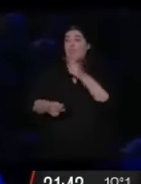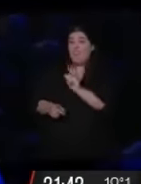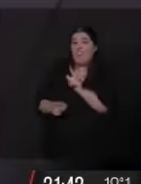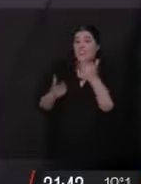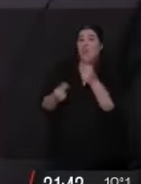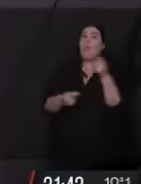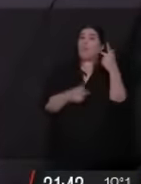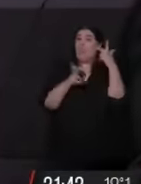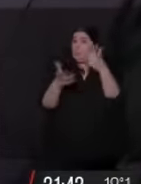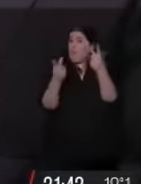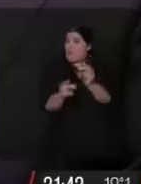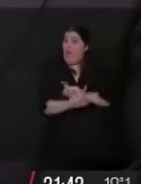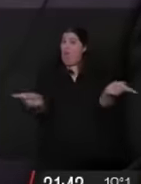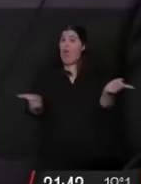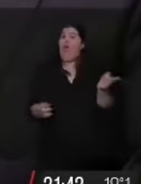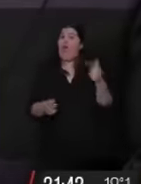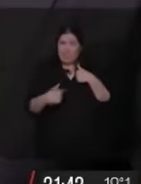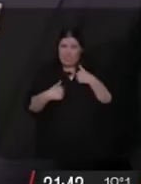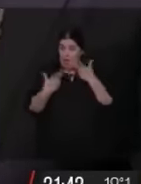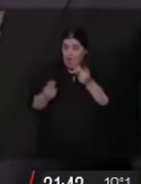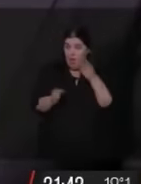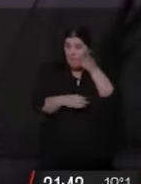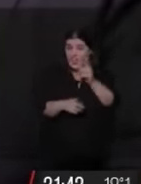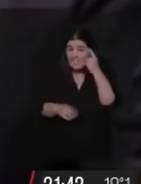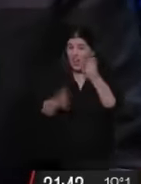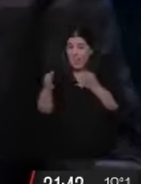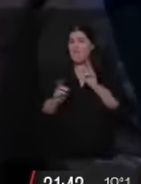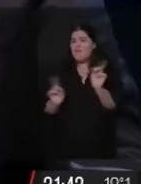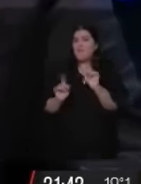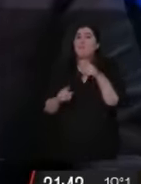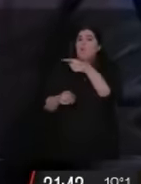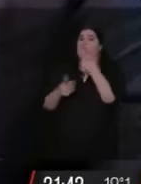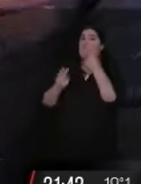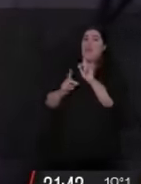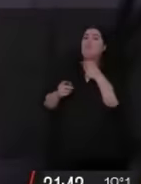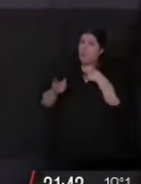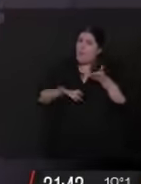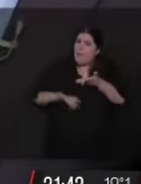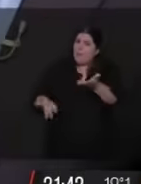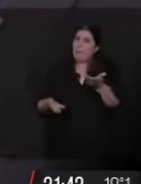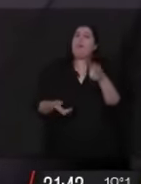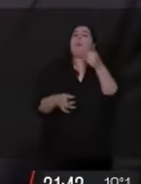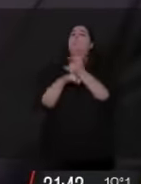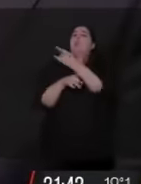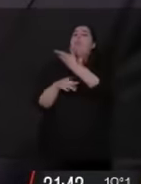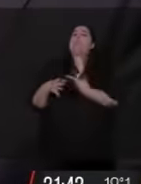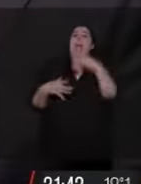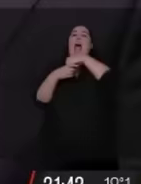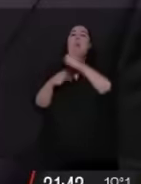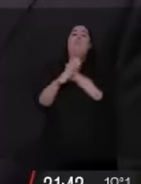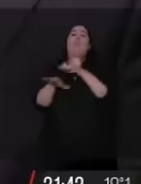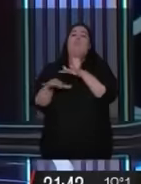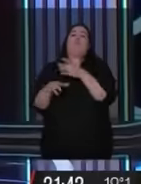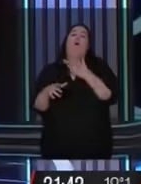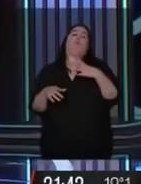Te negaste, preferiste. Pero ¿cómo me voy a negar a hacerlo si cada vez que entré en una empresa lo tuve que hacer? Vos que viviste siempre el Estado no lo hiciste nunca. Javier, si